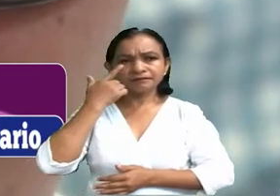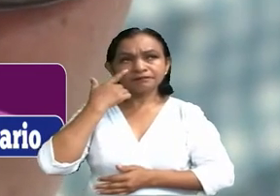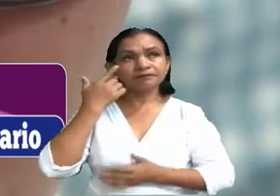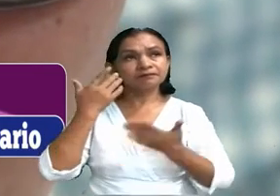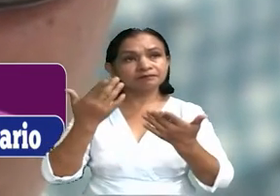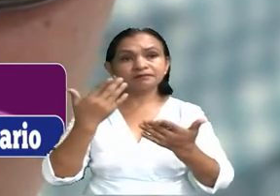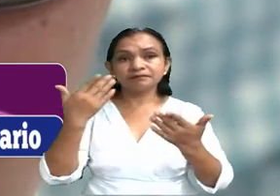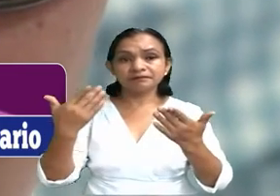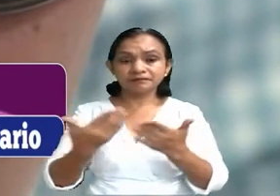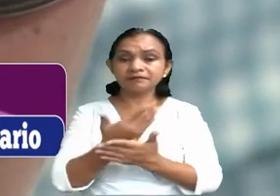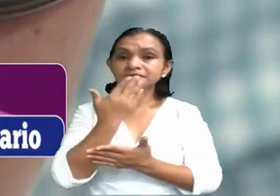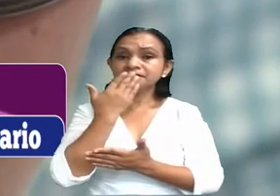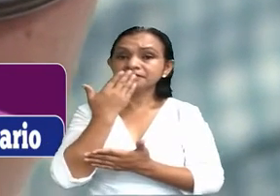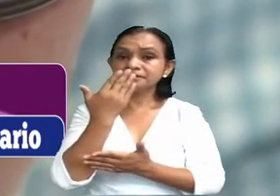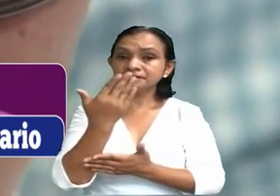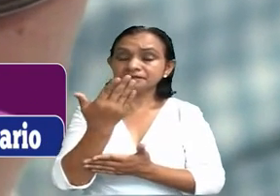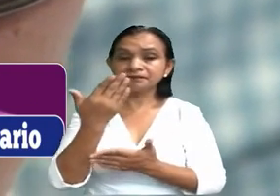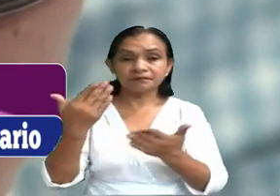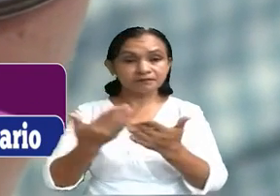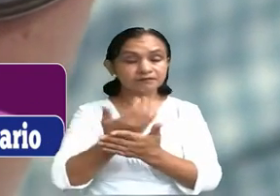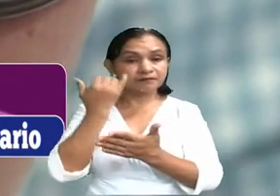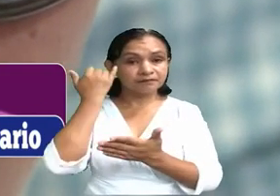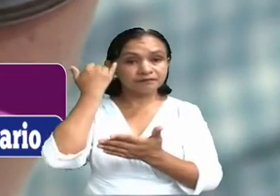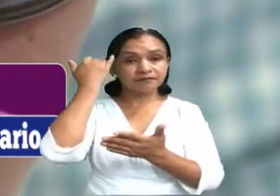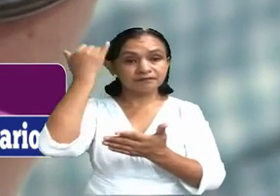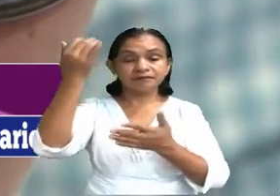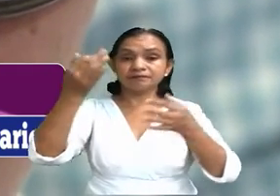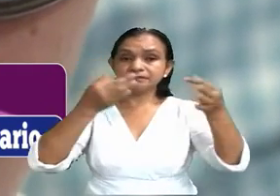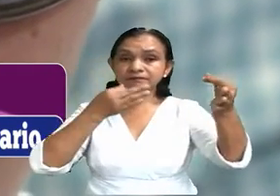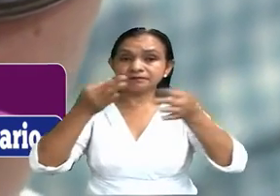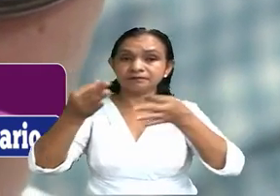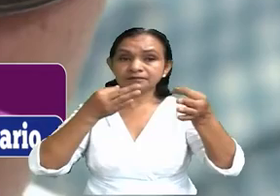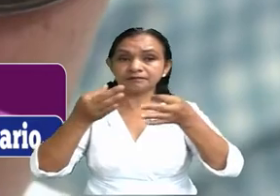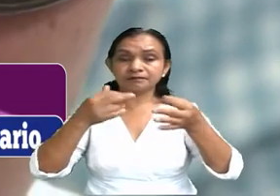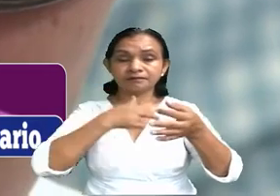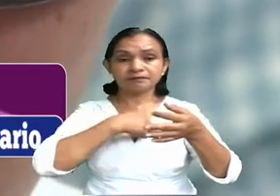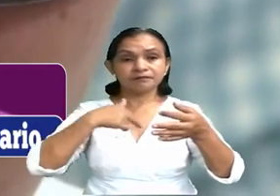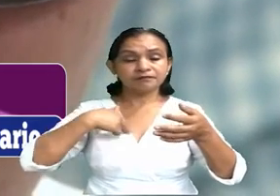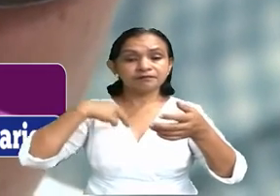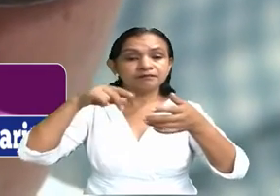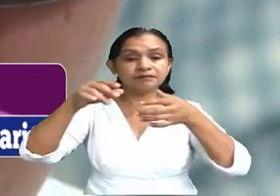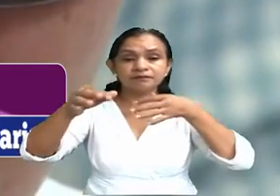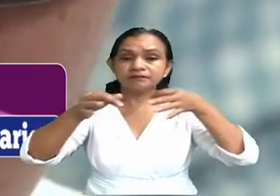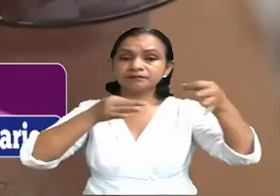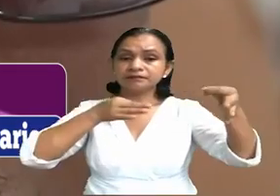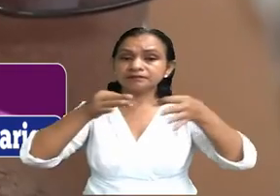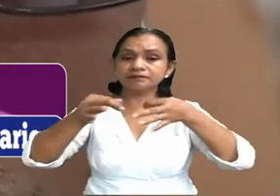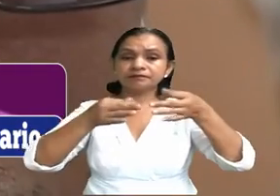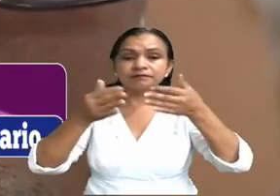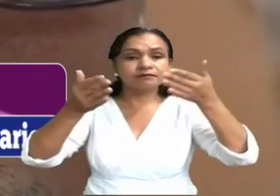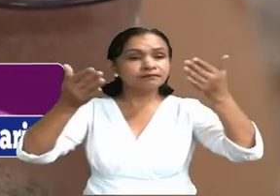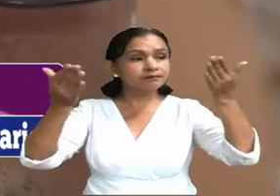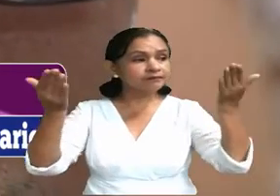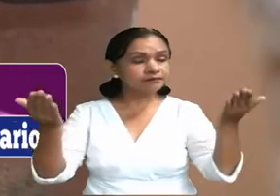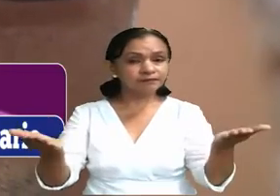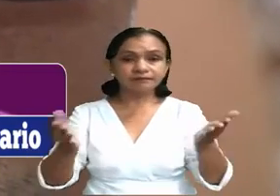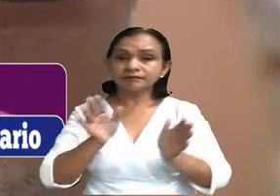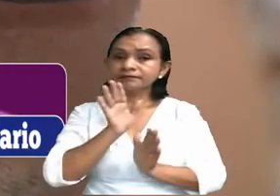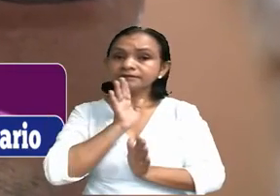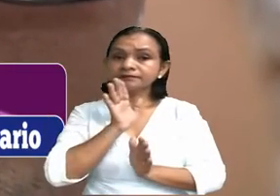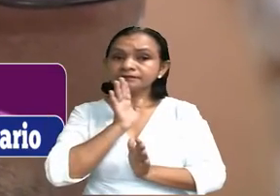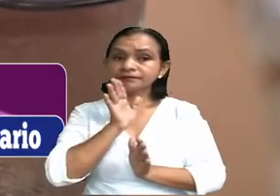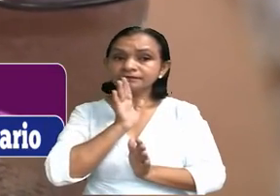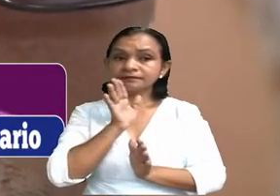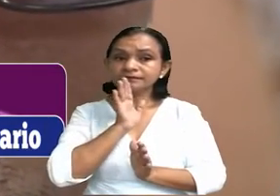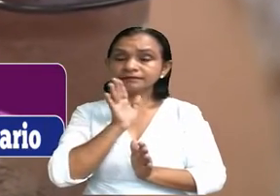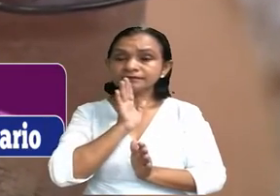muy novedoso también este nuevo paradigma que se está planteando. Compañero David, a partir de esa explicación y hablando, no quisiera centrar